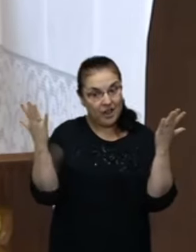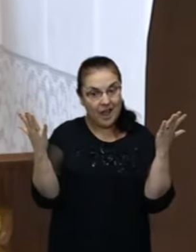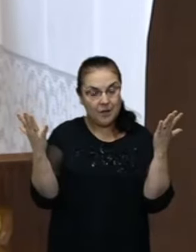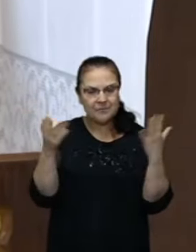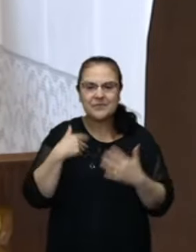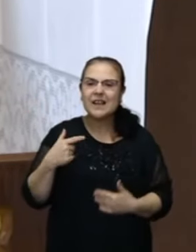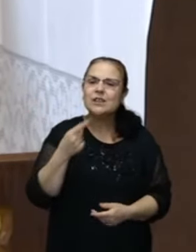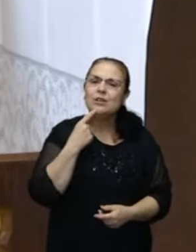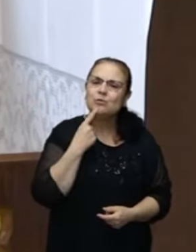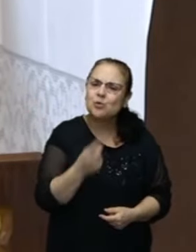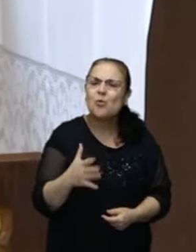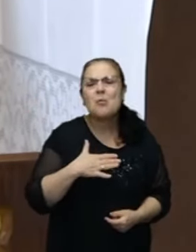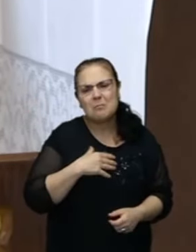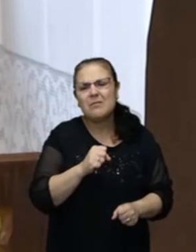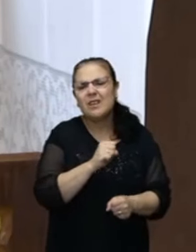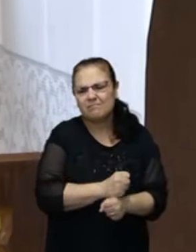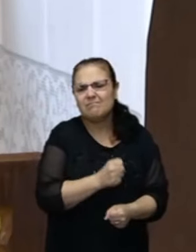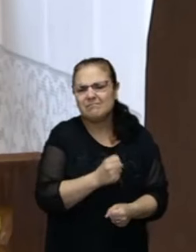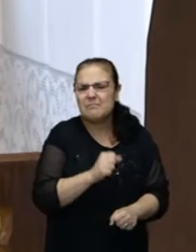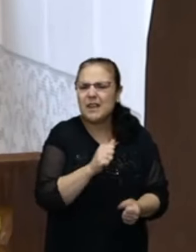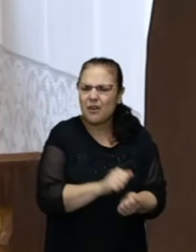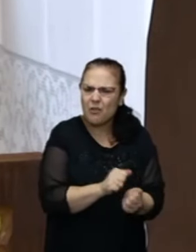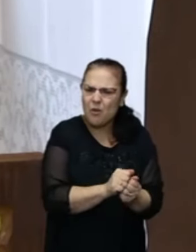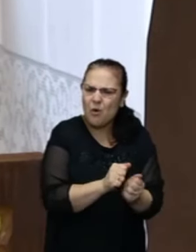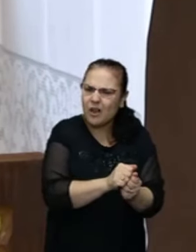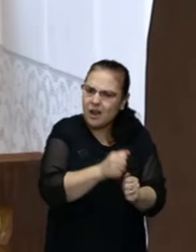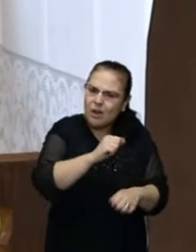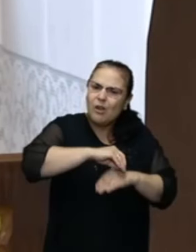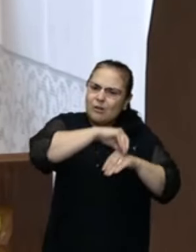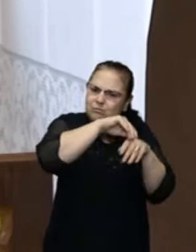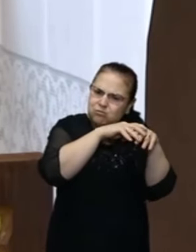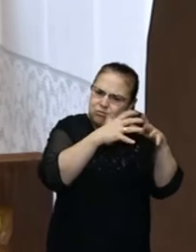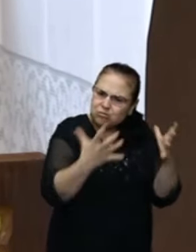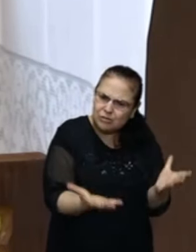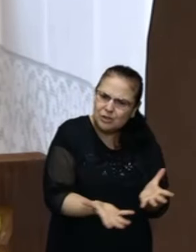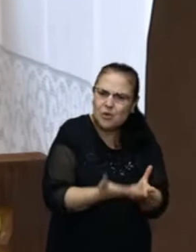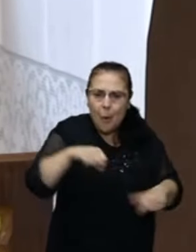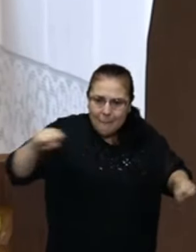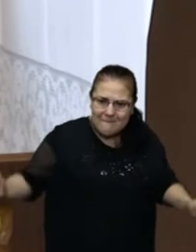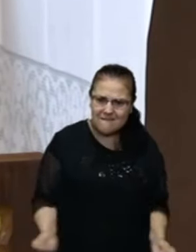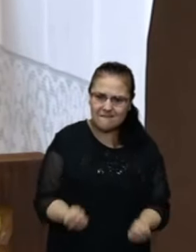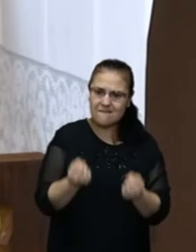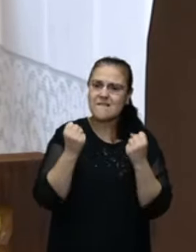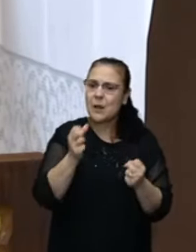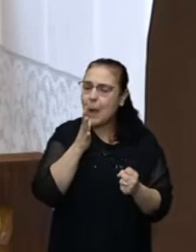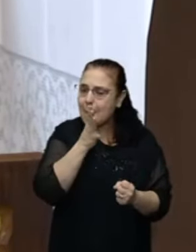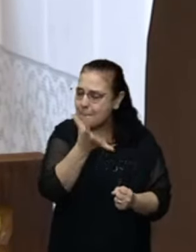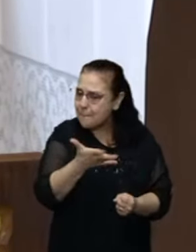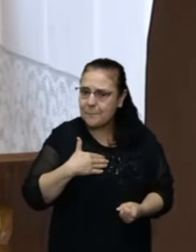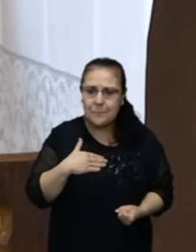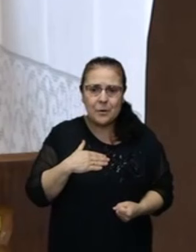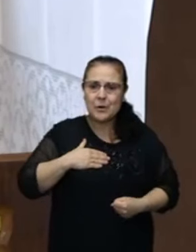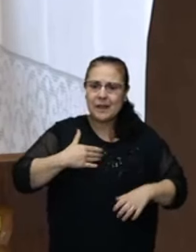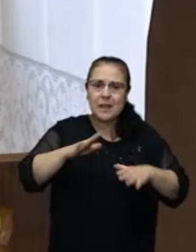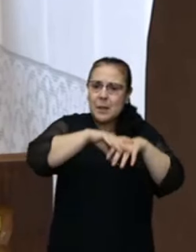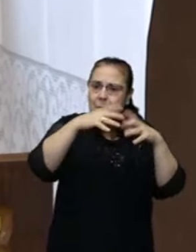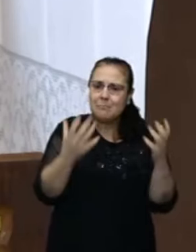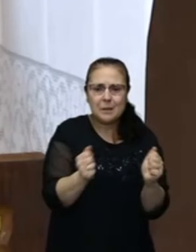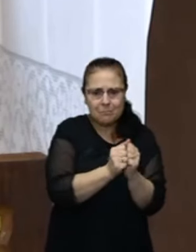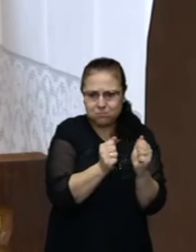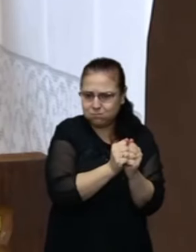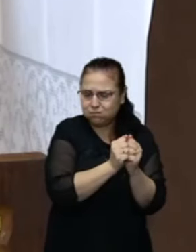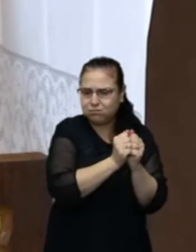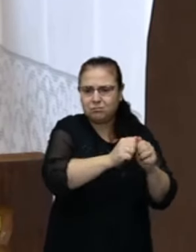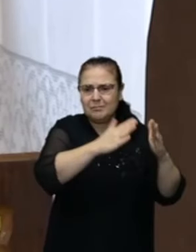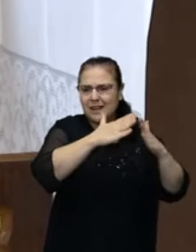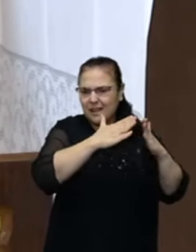Sé tú mi roca de refugio, el alcázar donde me salve, porque mi peña y mi alcázar eres tú.